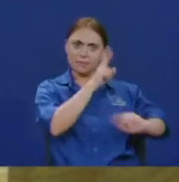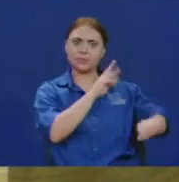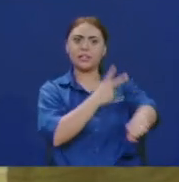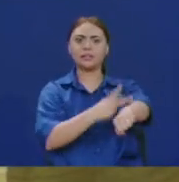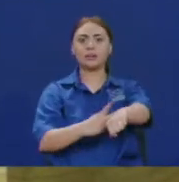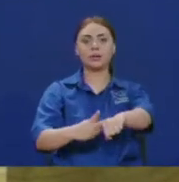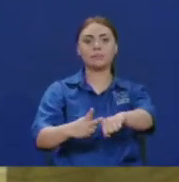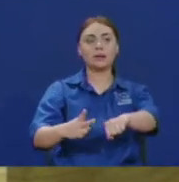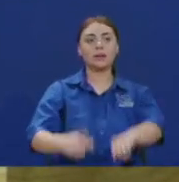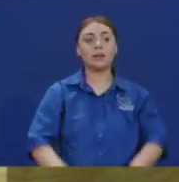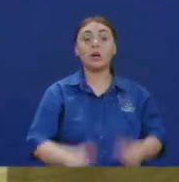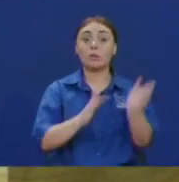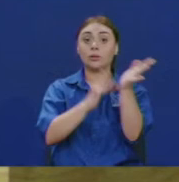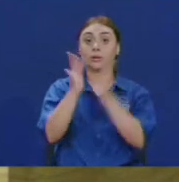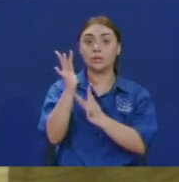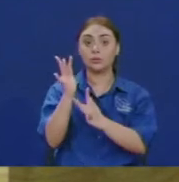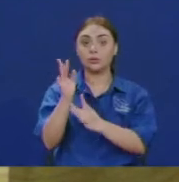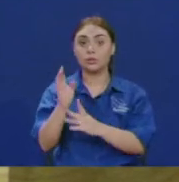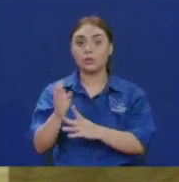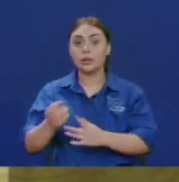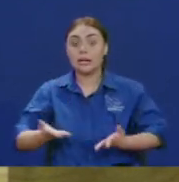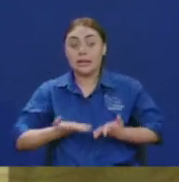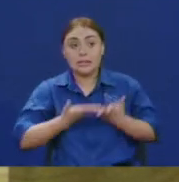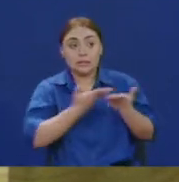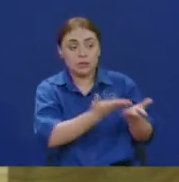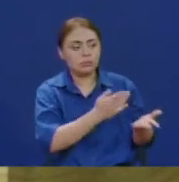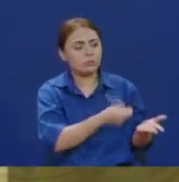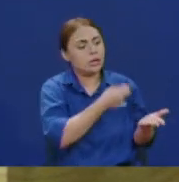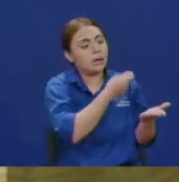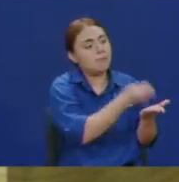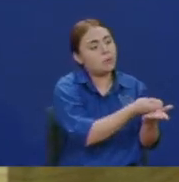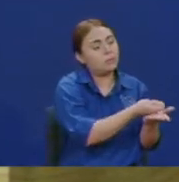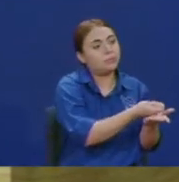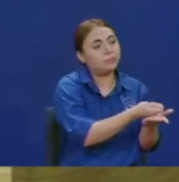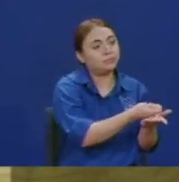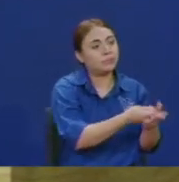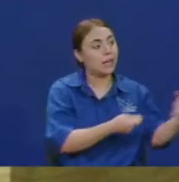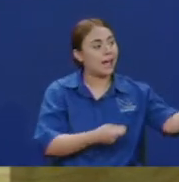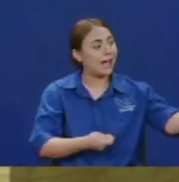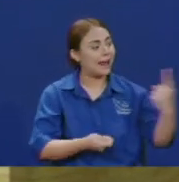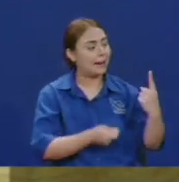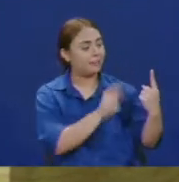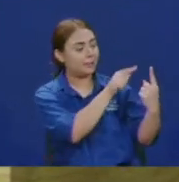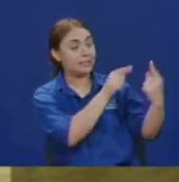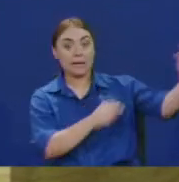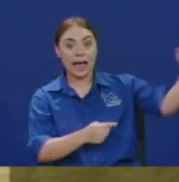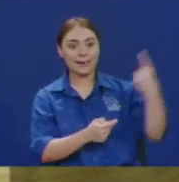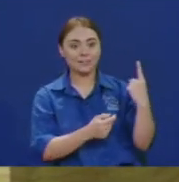¿Cuánto dinero? Un denario. El que había llegado primero dijo, ya me rayé.